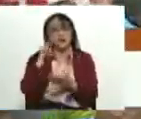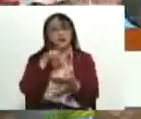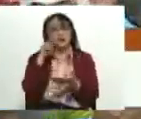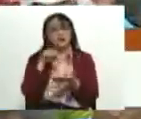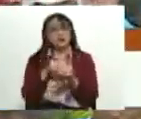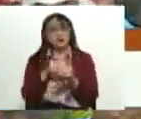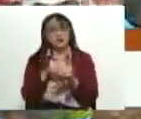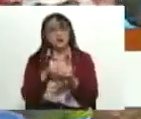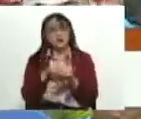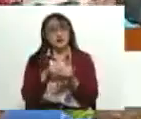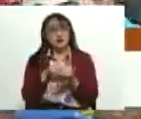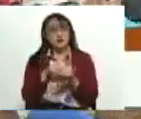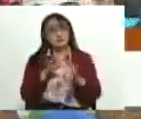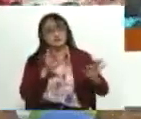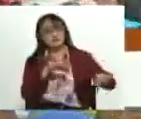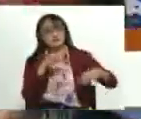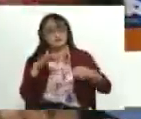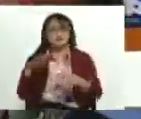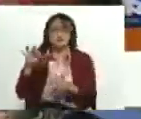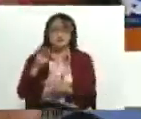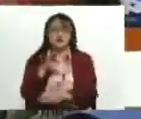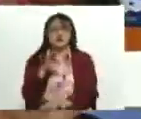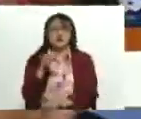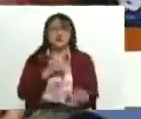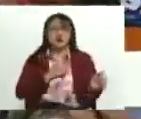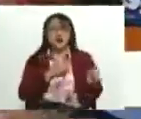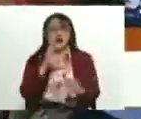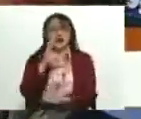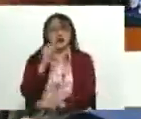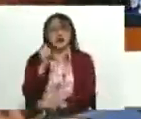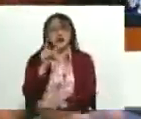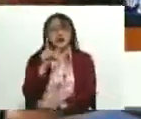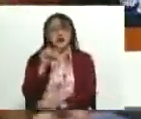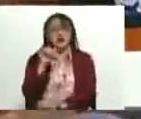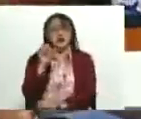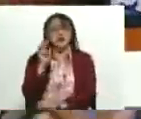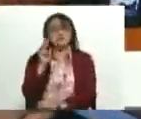Nacional del Calixto. Nosotros seguimos, compañeros.